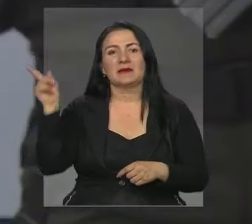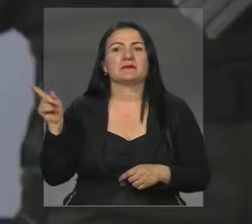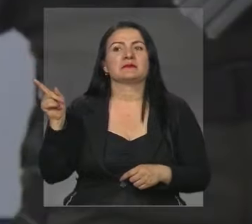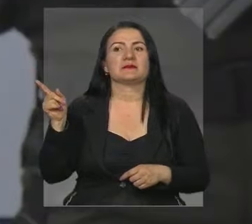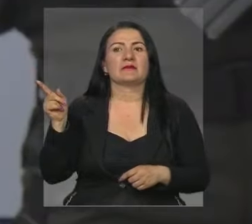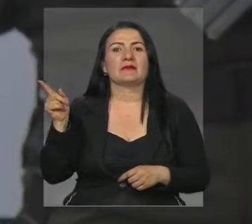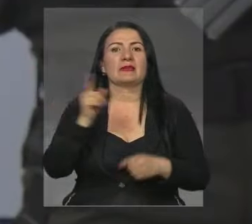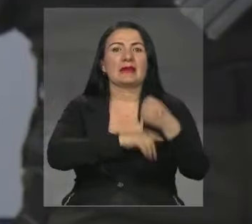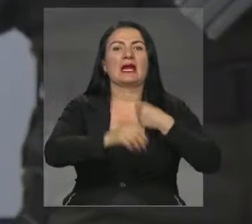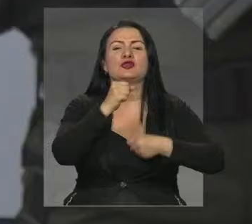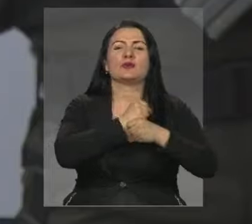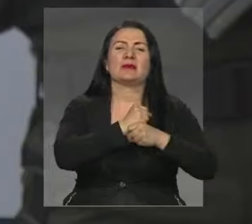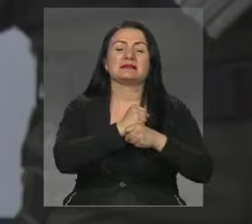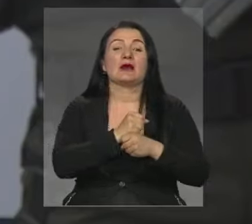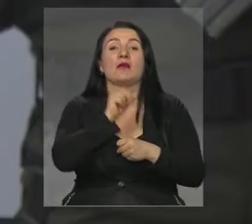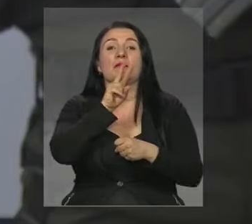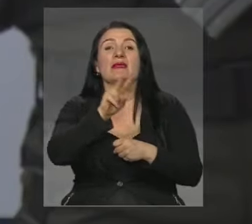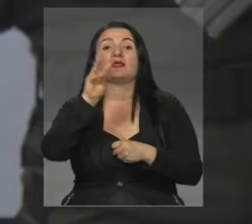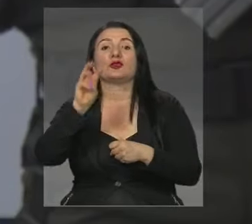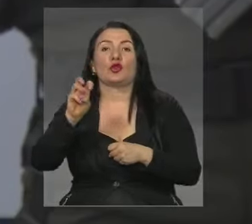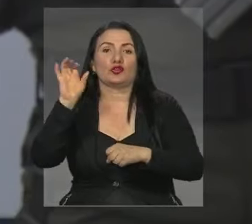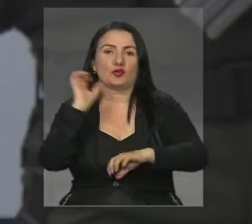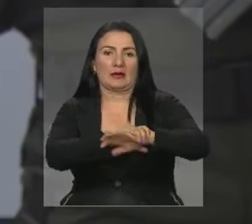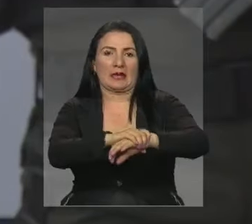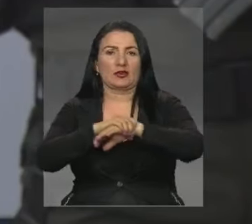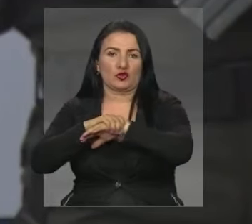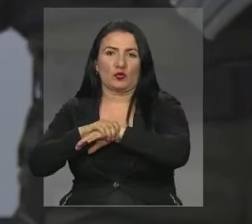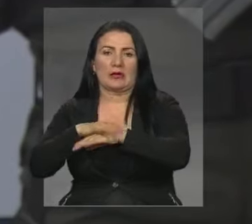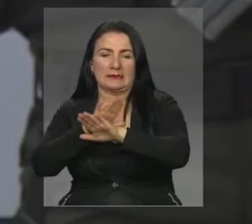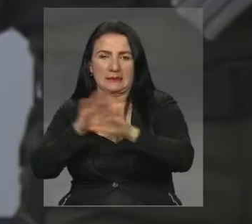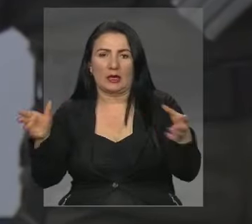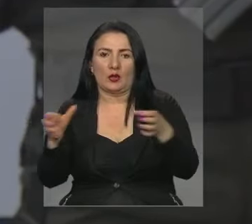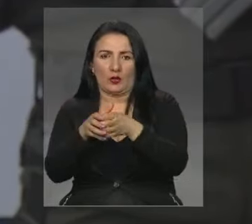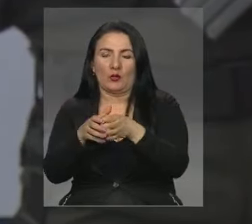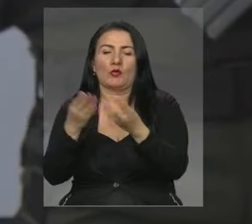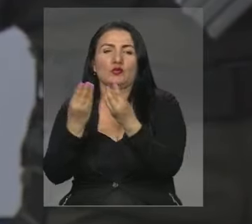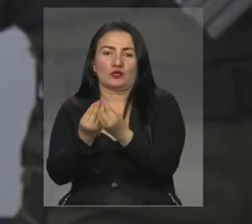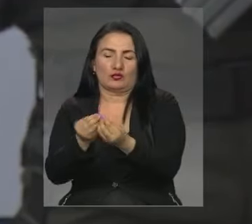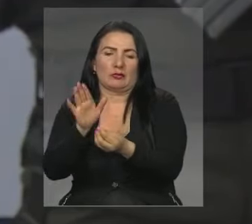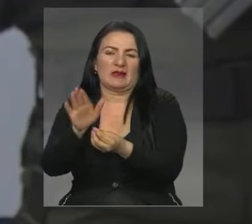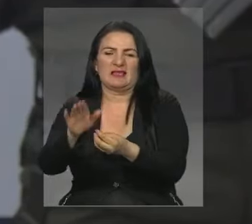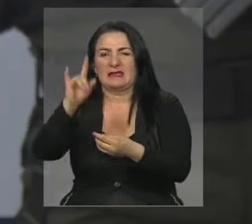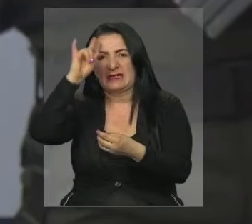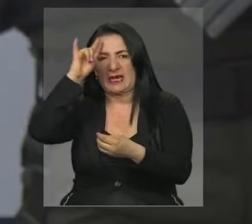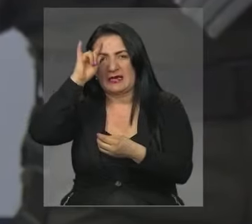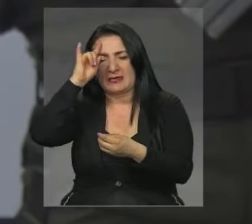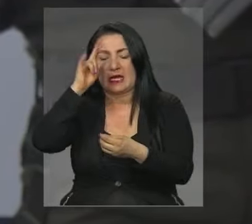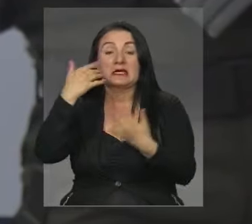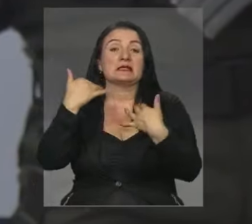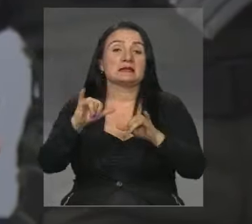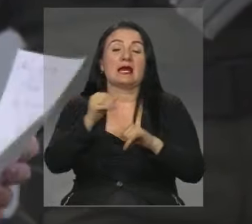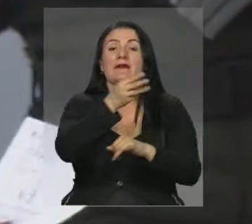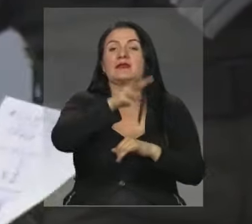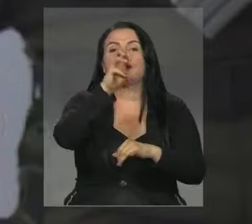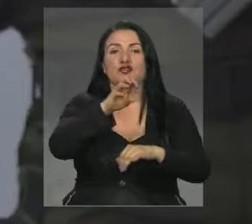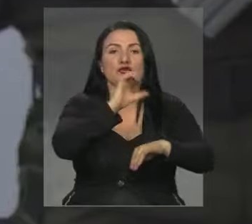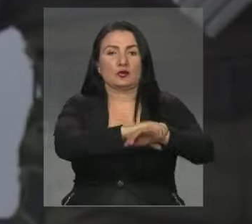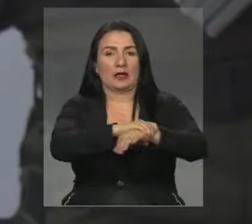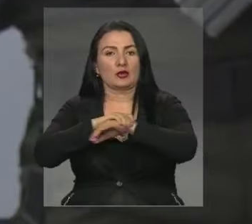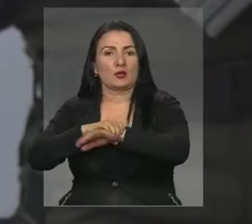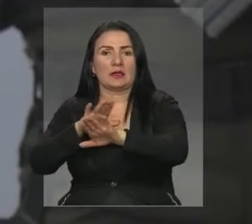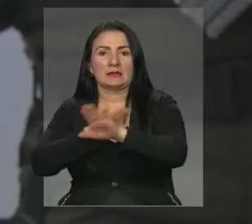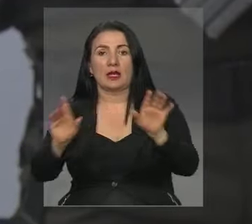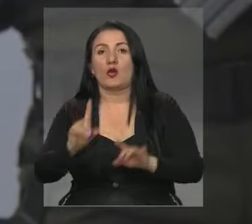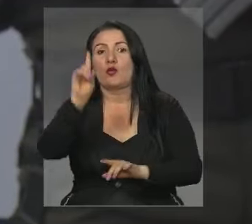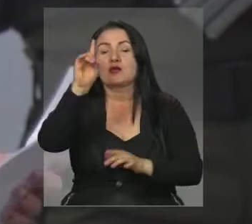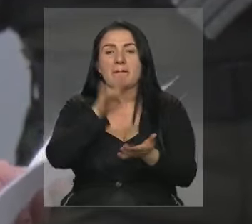pasado se lograron obtener 28 órdenes de captura dentro de esta organización, de las cuales en su momento se materializaron 18, quedando una de